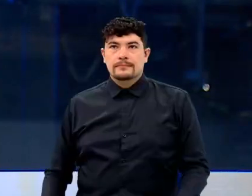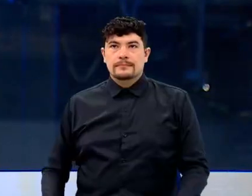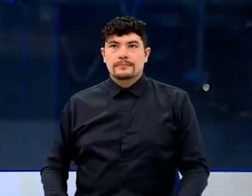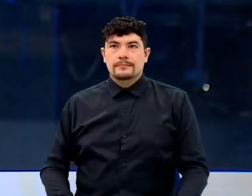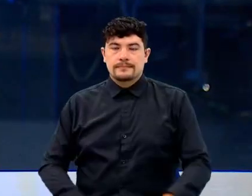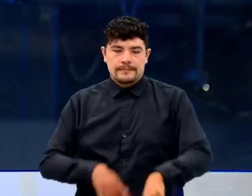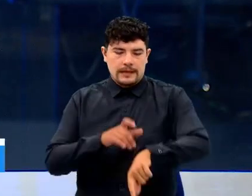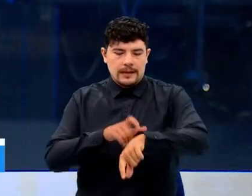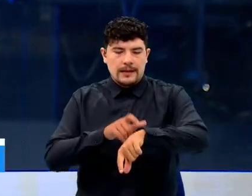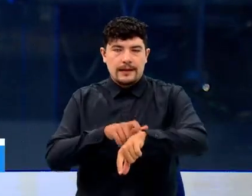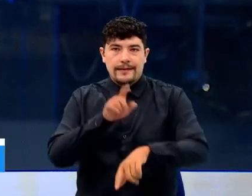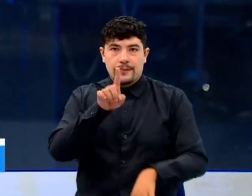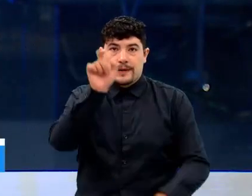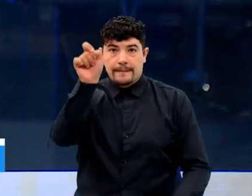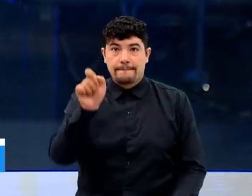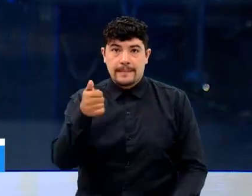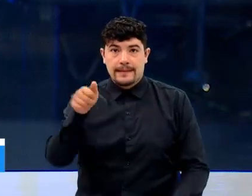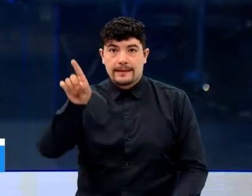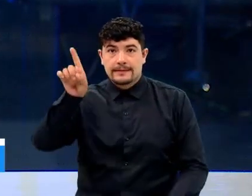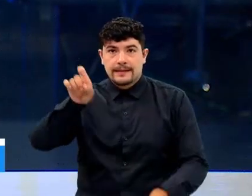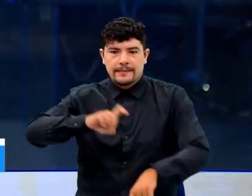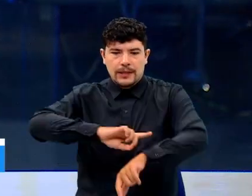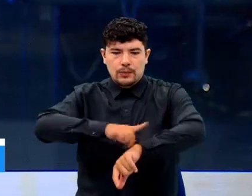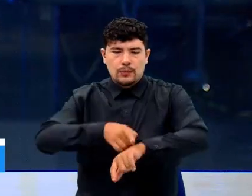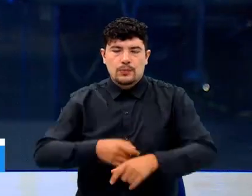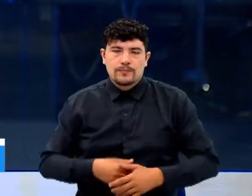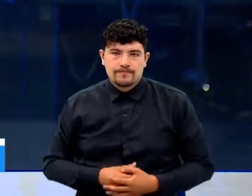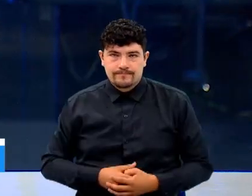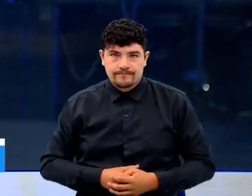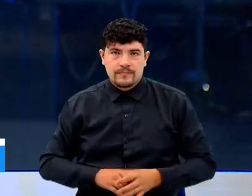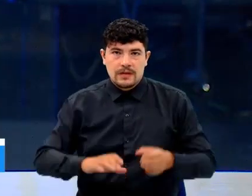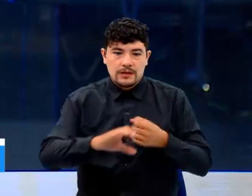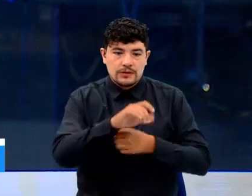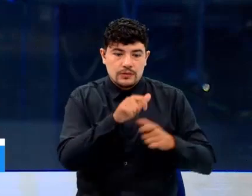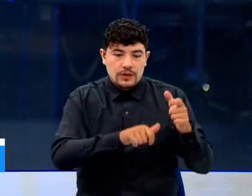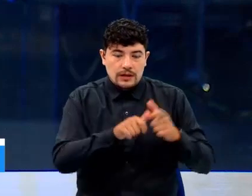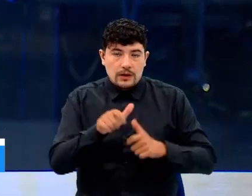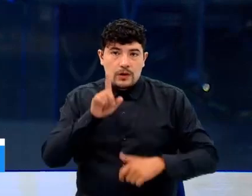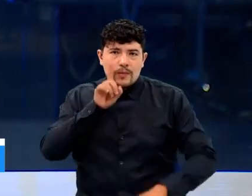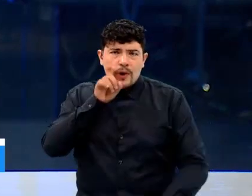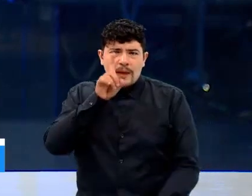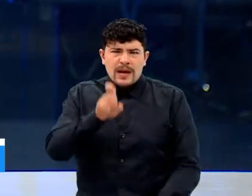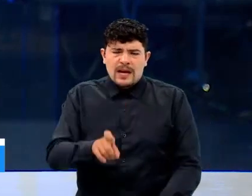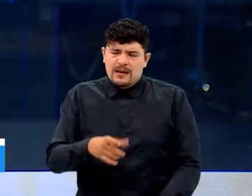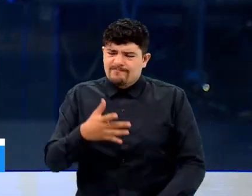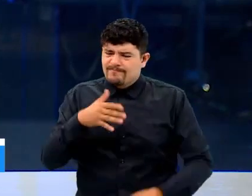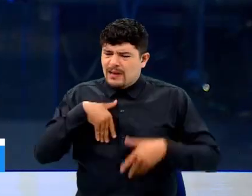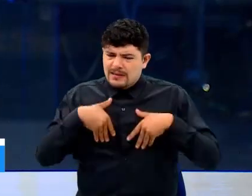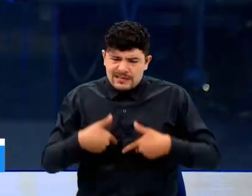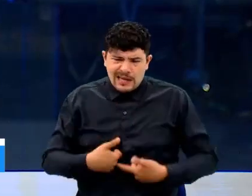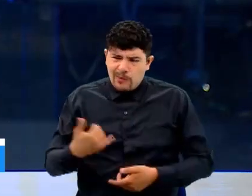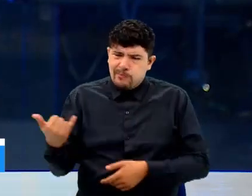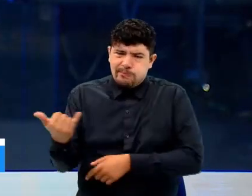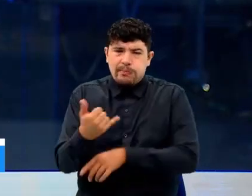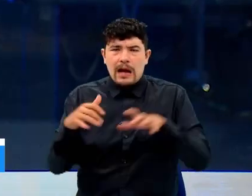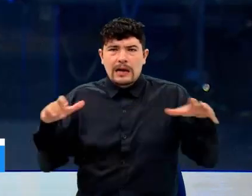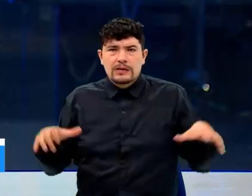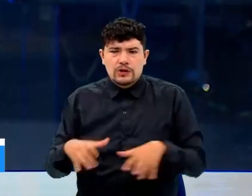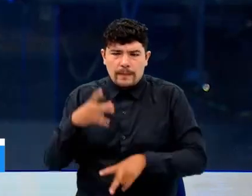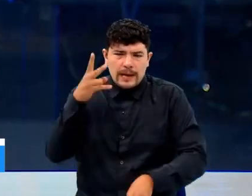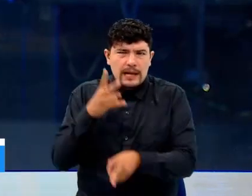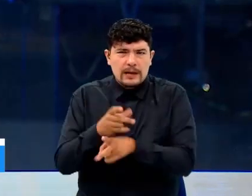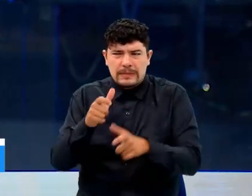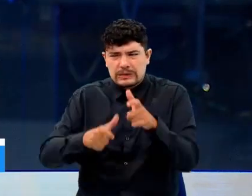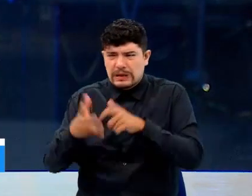una de la tarde 16 minutos los ciudadanos en bucaramanga han continuado con la llamada paloterapia la justicia por cuenta propia en las calles de la capital